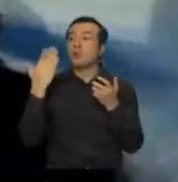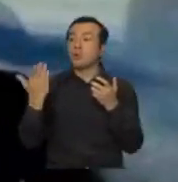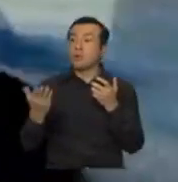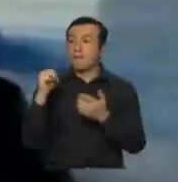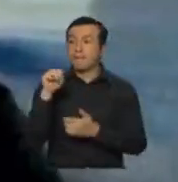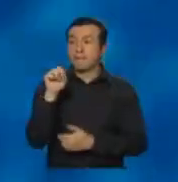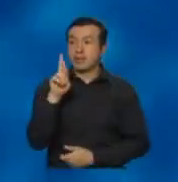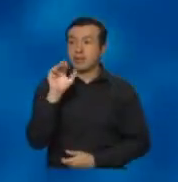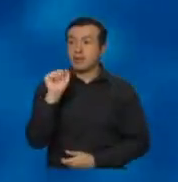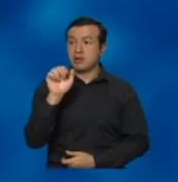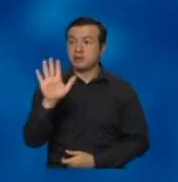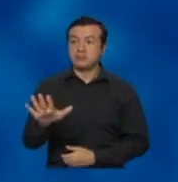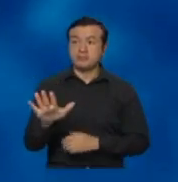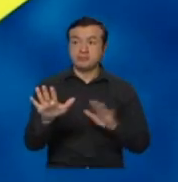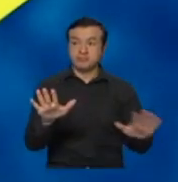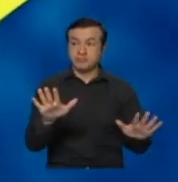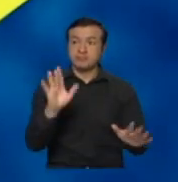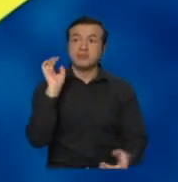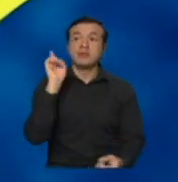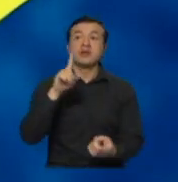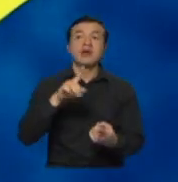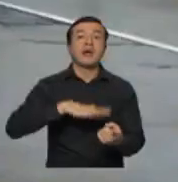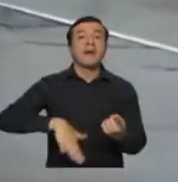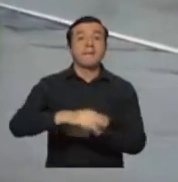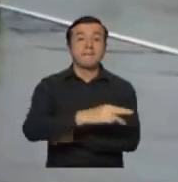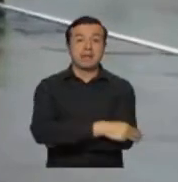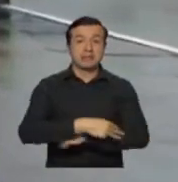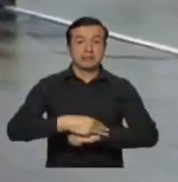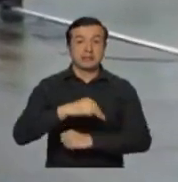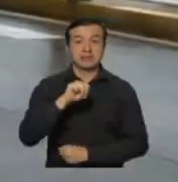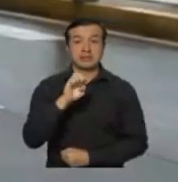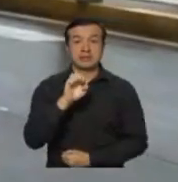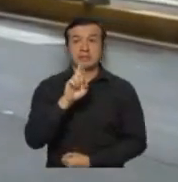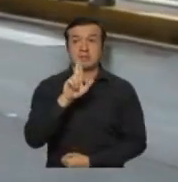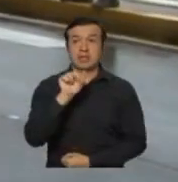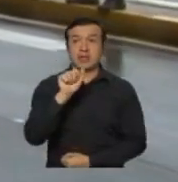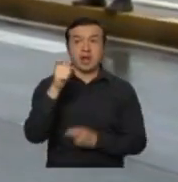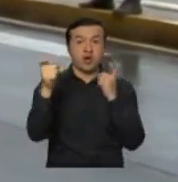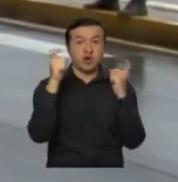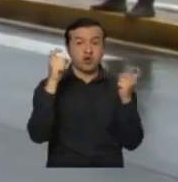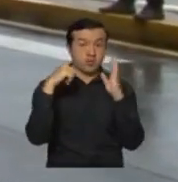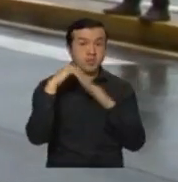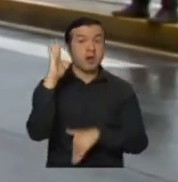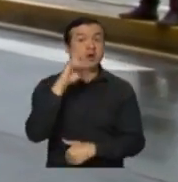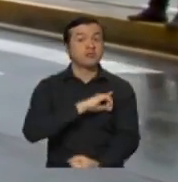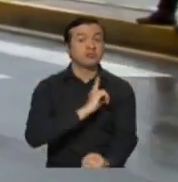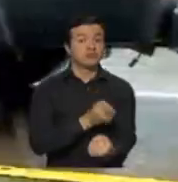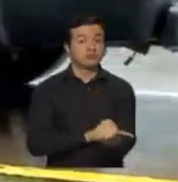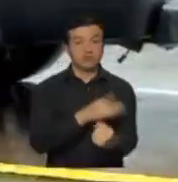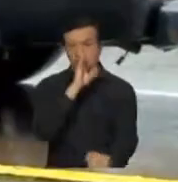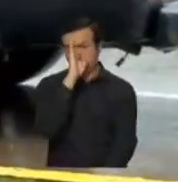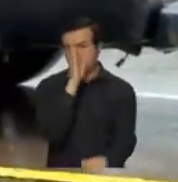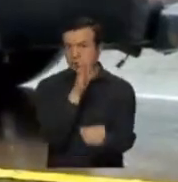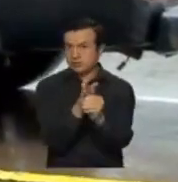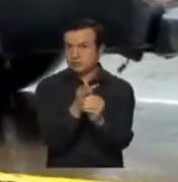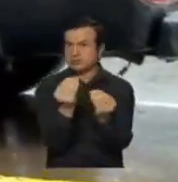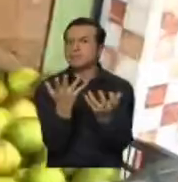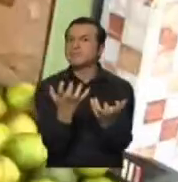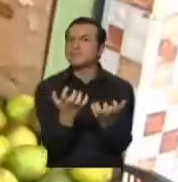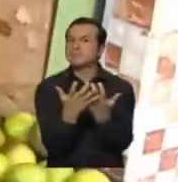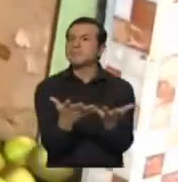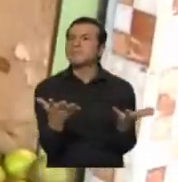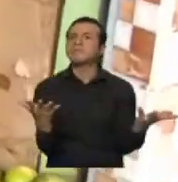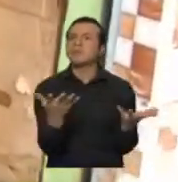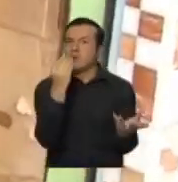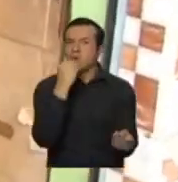como a Azcárchi. Pastaza. En el Cantón Mera, los operativos de control se intensifican. El objetivo central es seguir garantizando